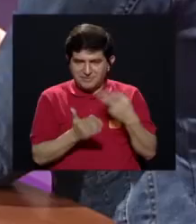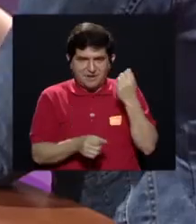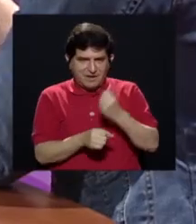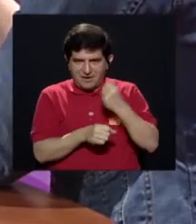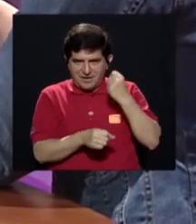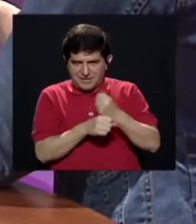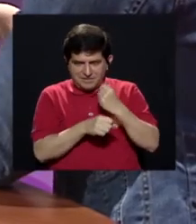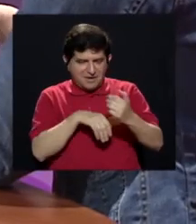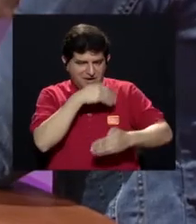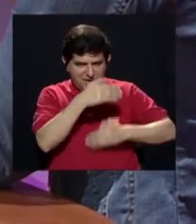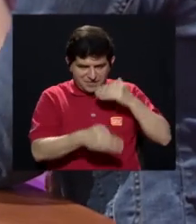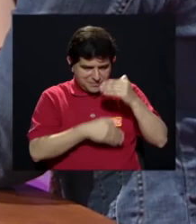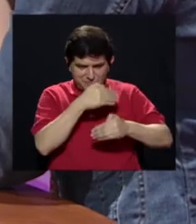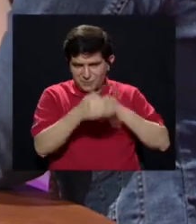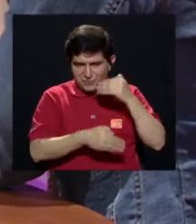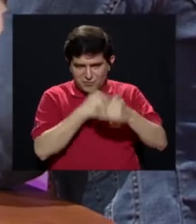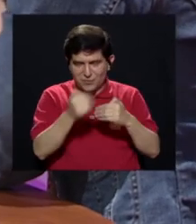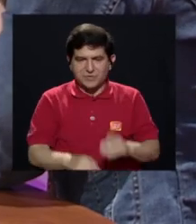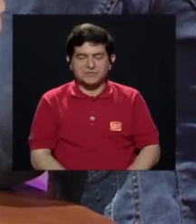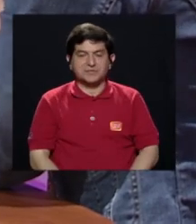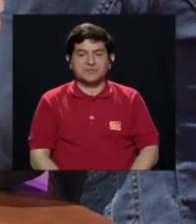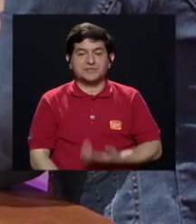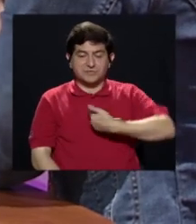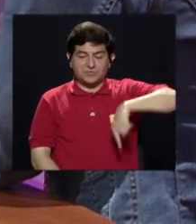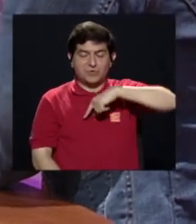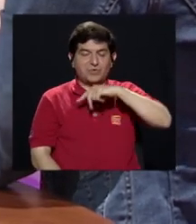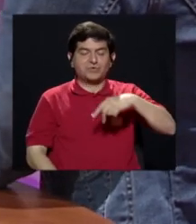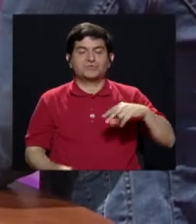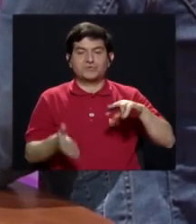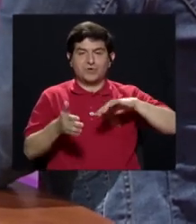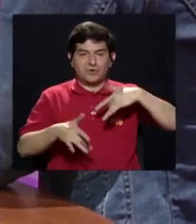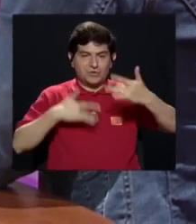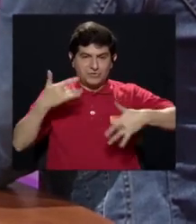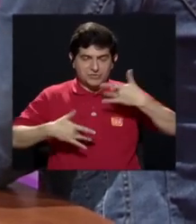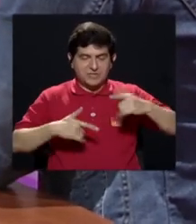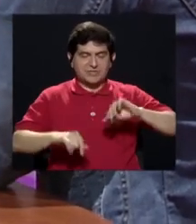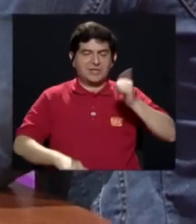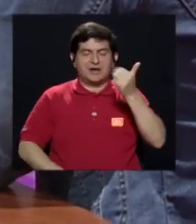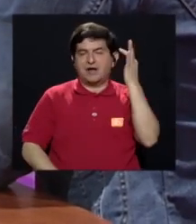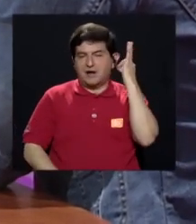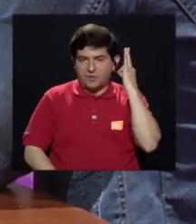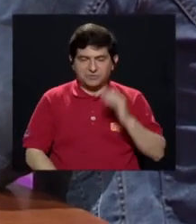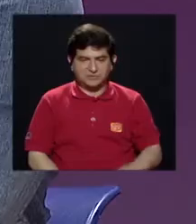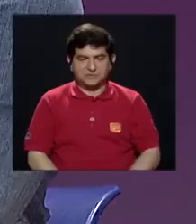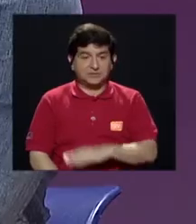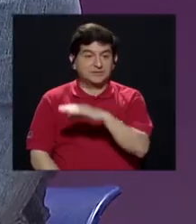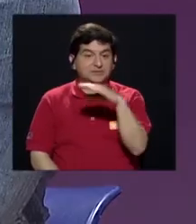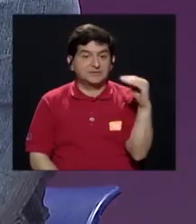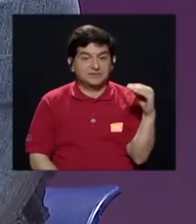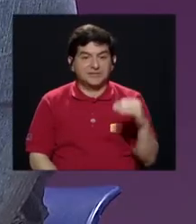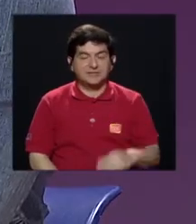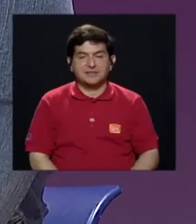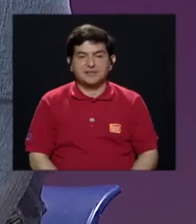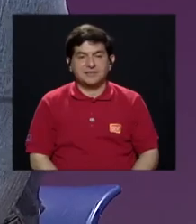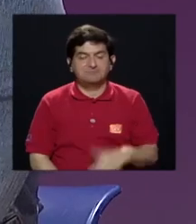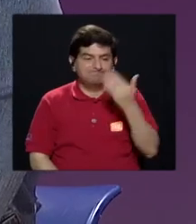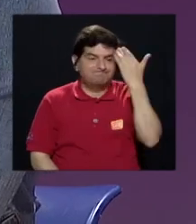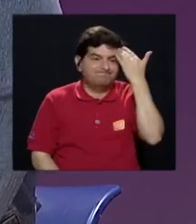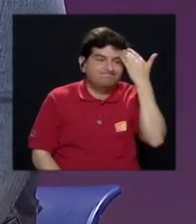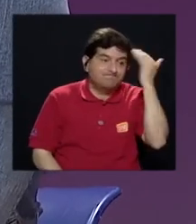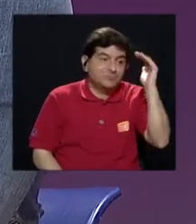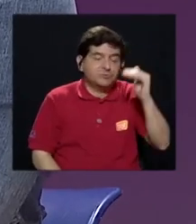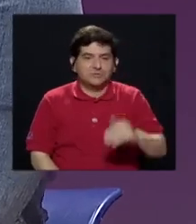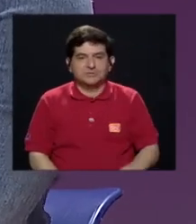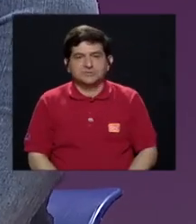trabajamos desde un proceso también de lo que sentimos nosotras para con otras mujeres. Uh-huh. Y no sé si